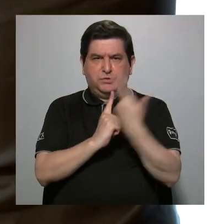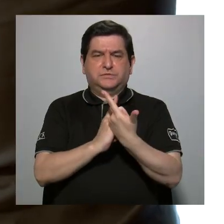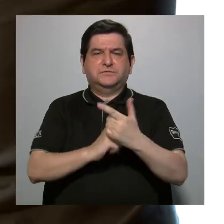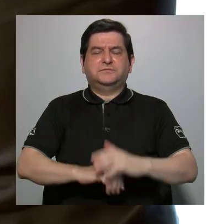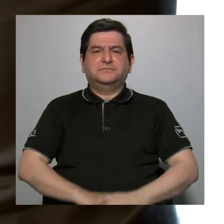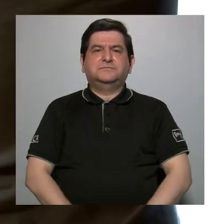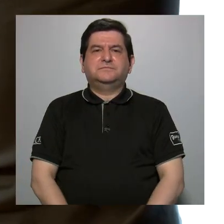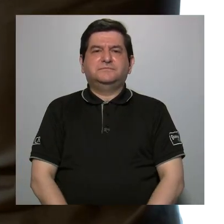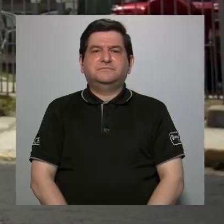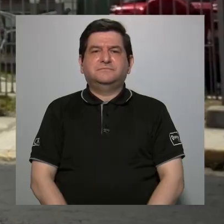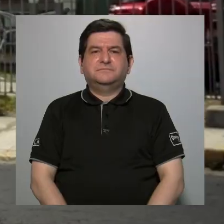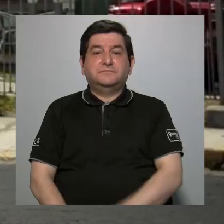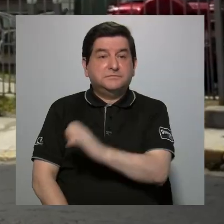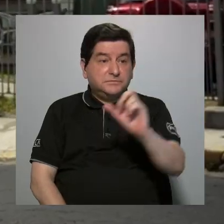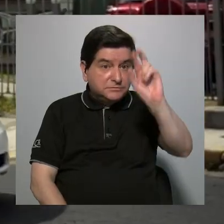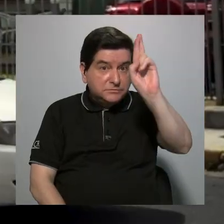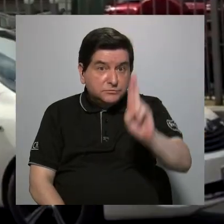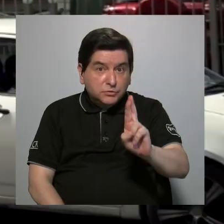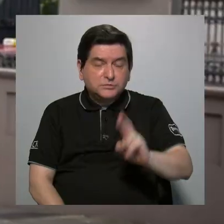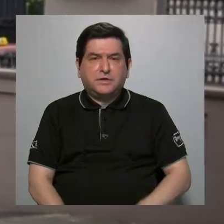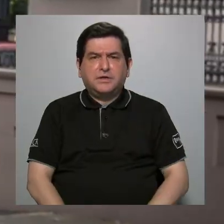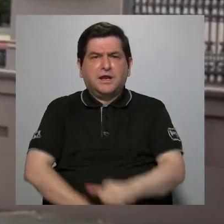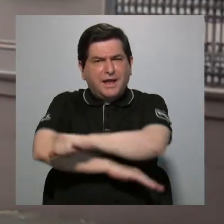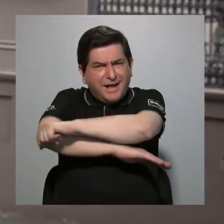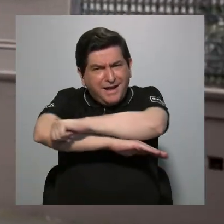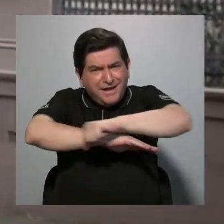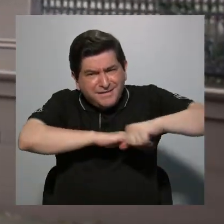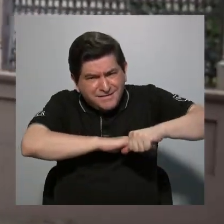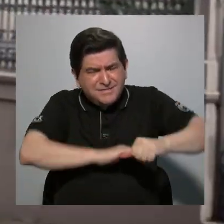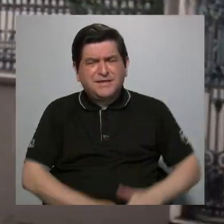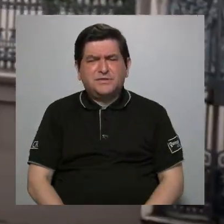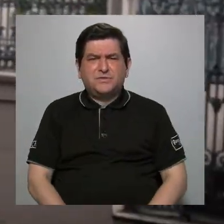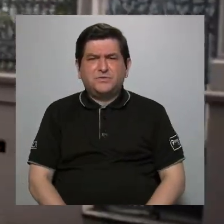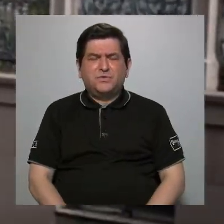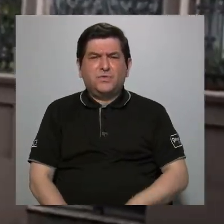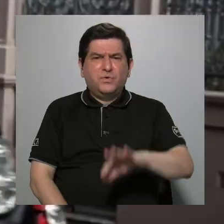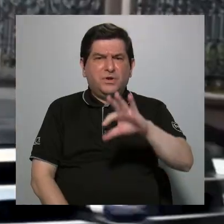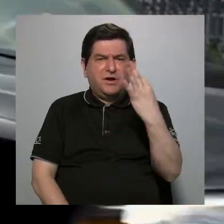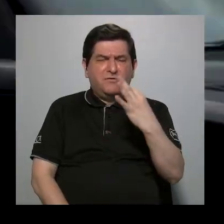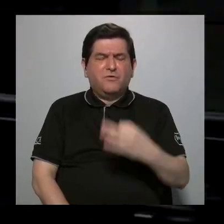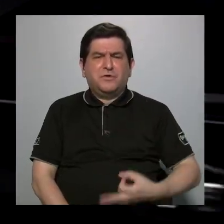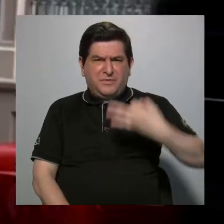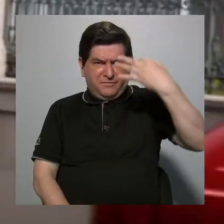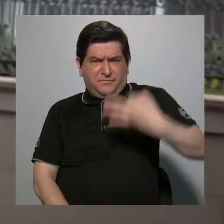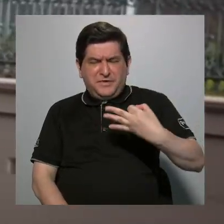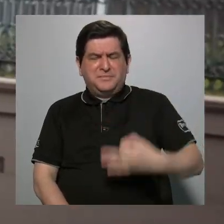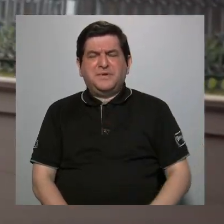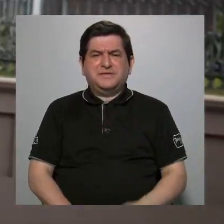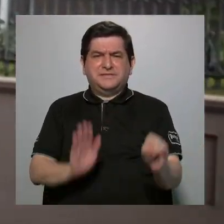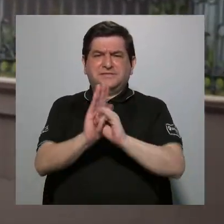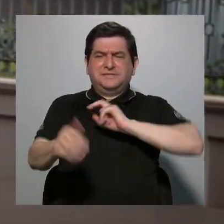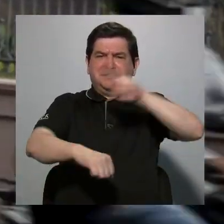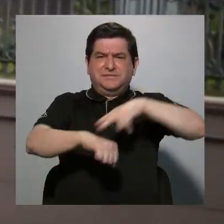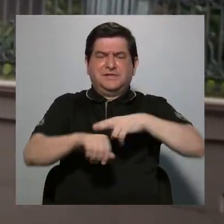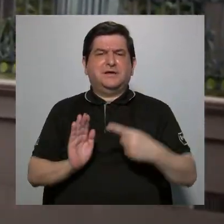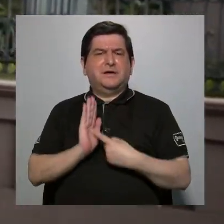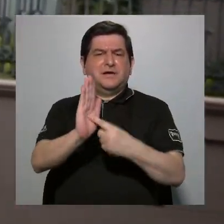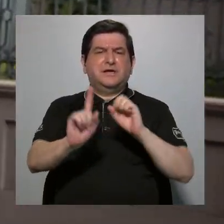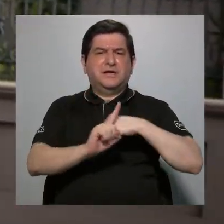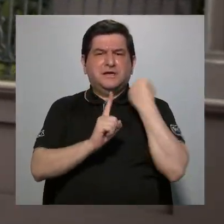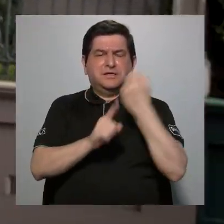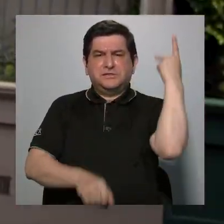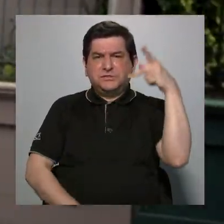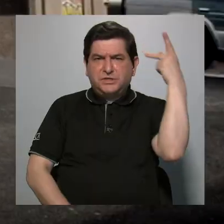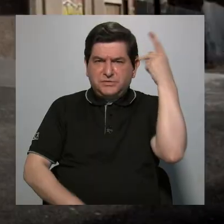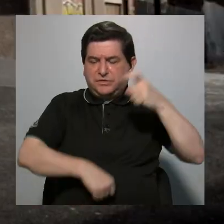social. En Costa Rica, la arquitectura ha servido como un vehículo para afirmar la identidad nacional y reflejar la